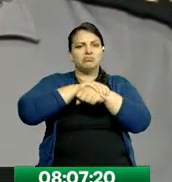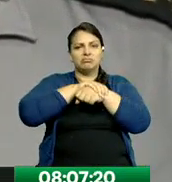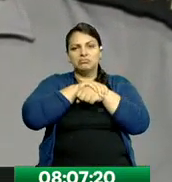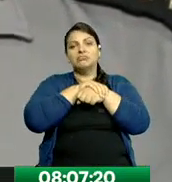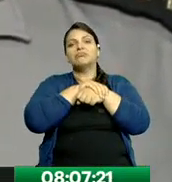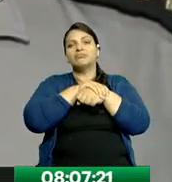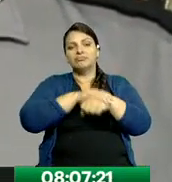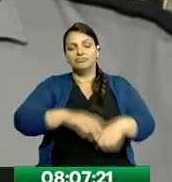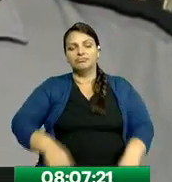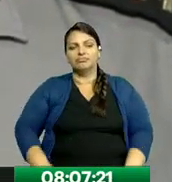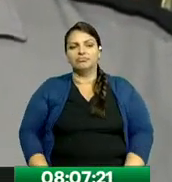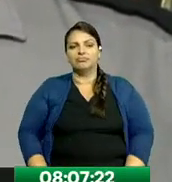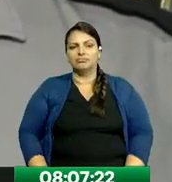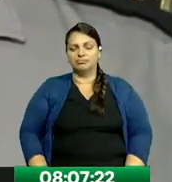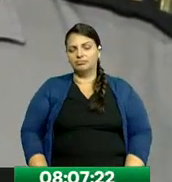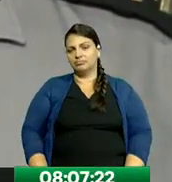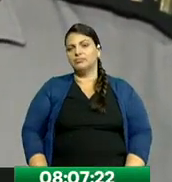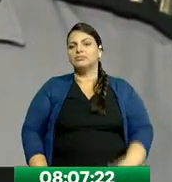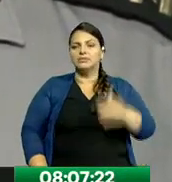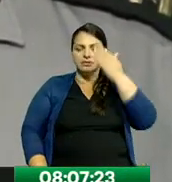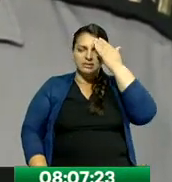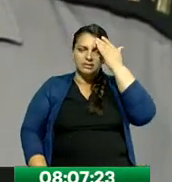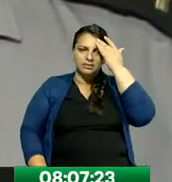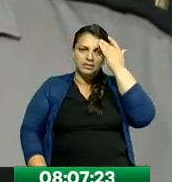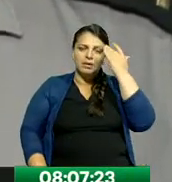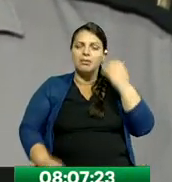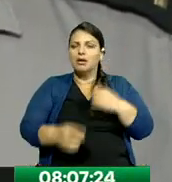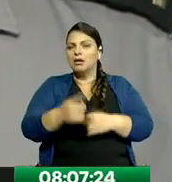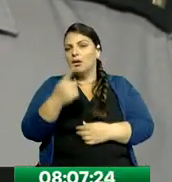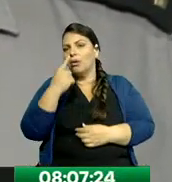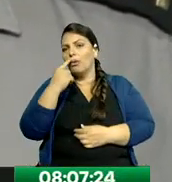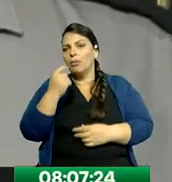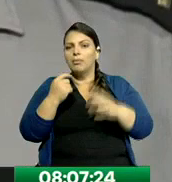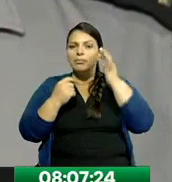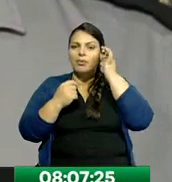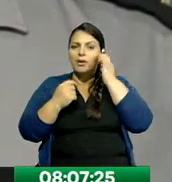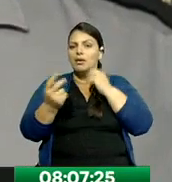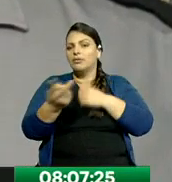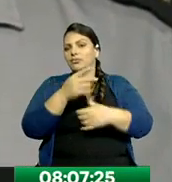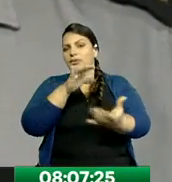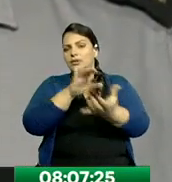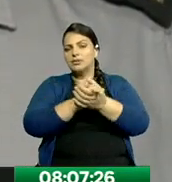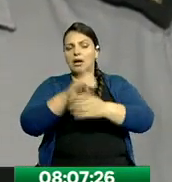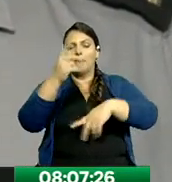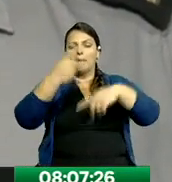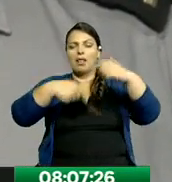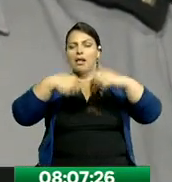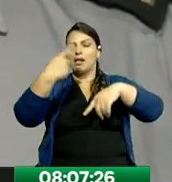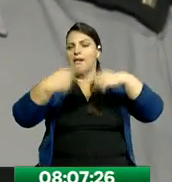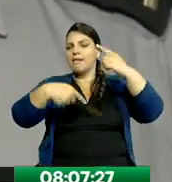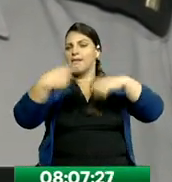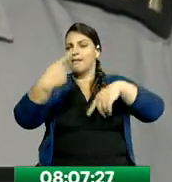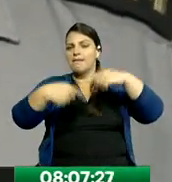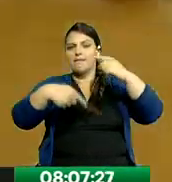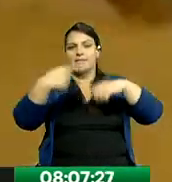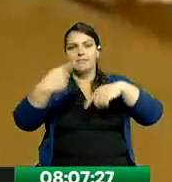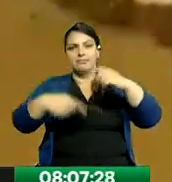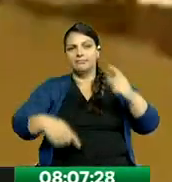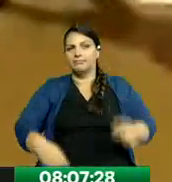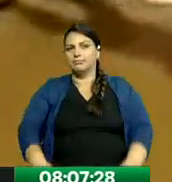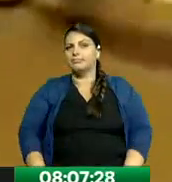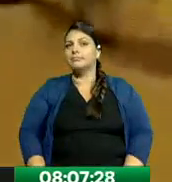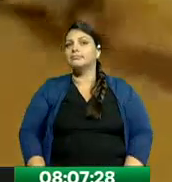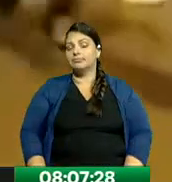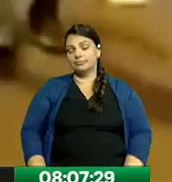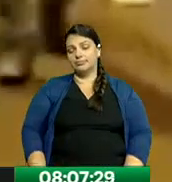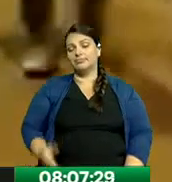procedido a una gresca entre los hoy donde la hoy oxisa y el victimario. Diana